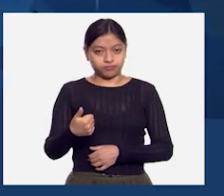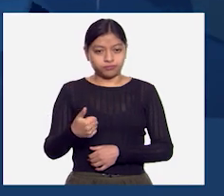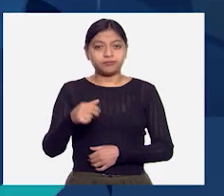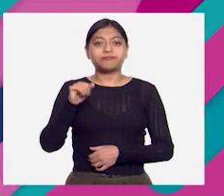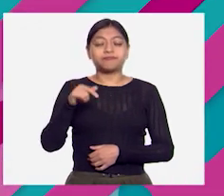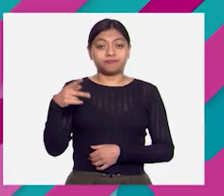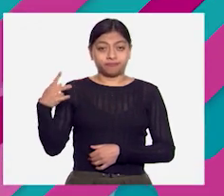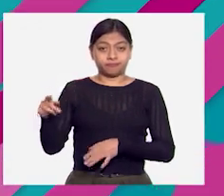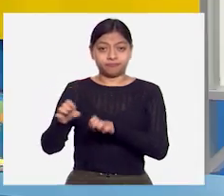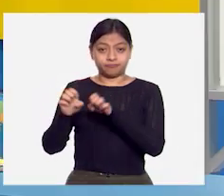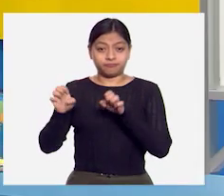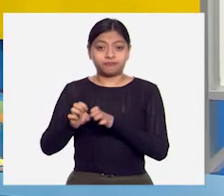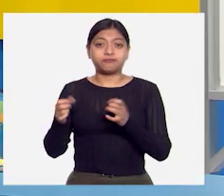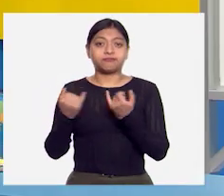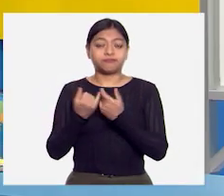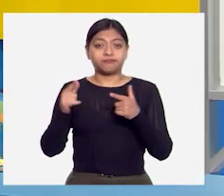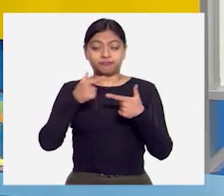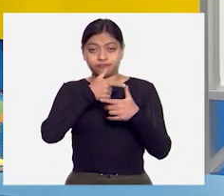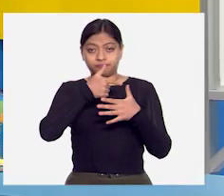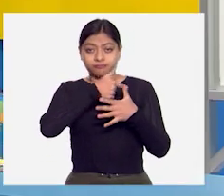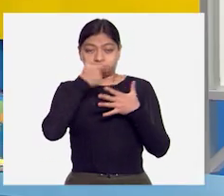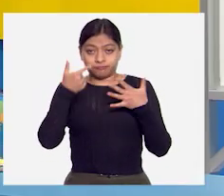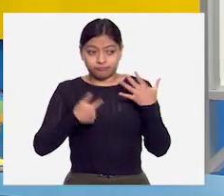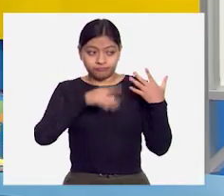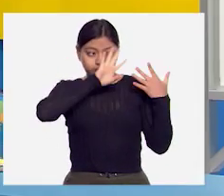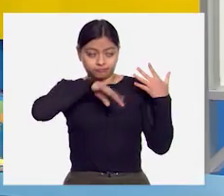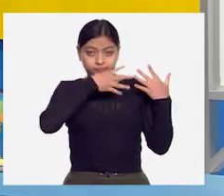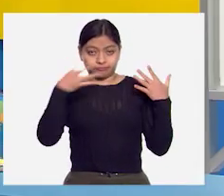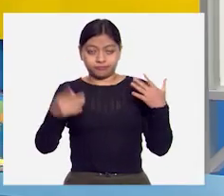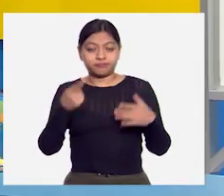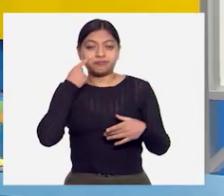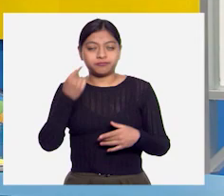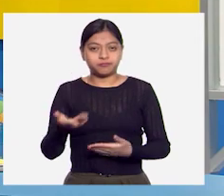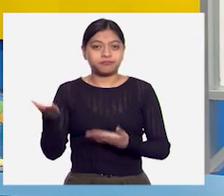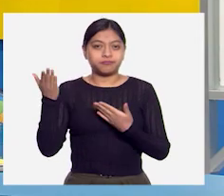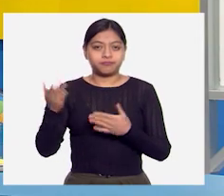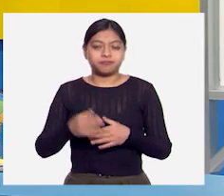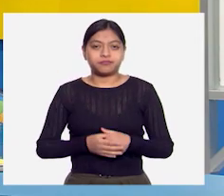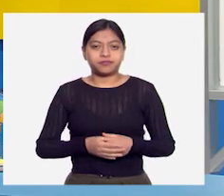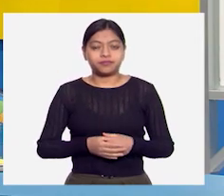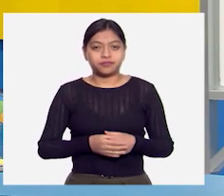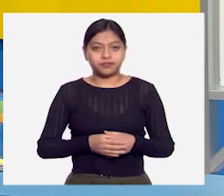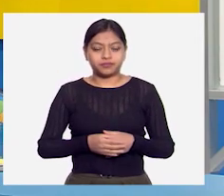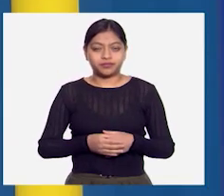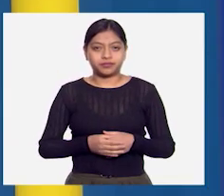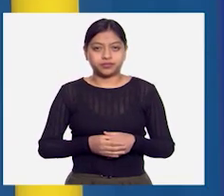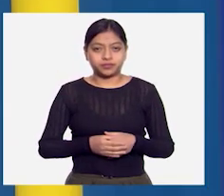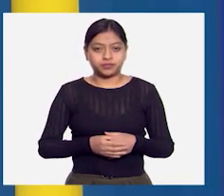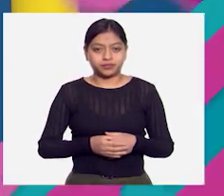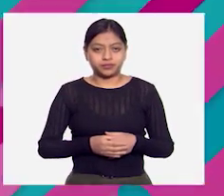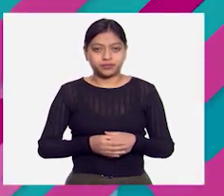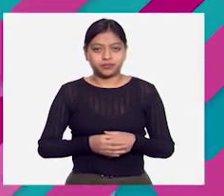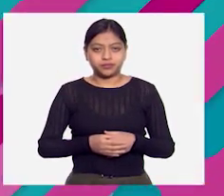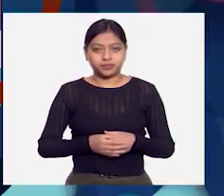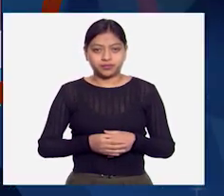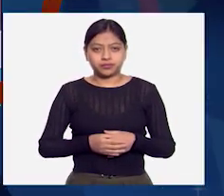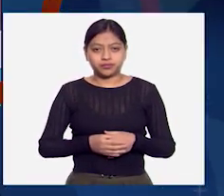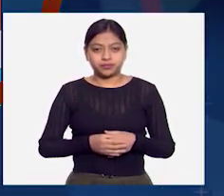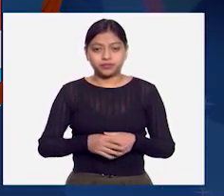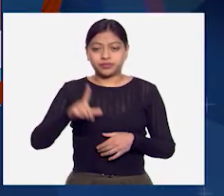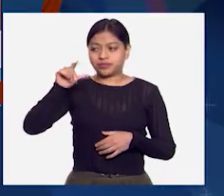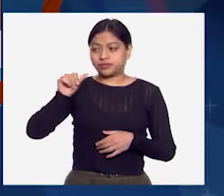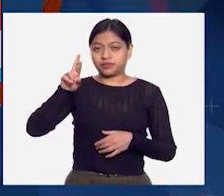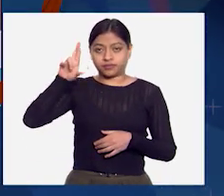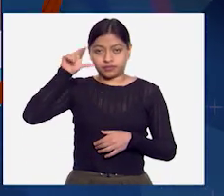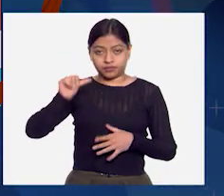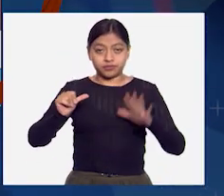este equipo anotó sus resultados en una tabla. María, vamos a leerlos. Perfecto. Dice que a Laura le